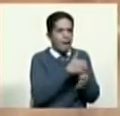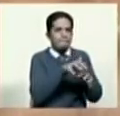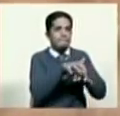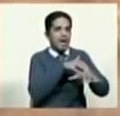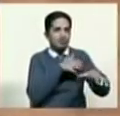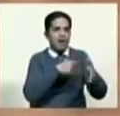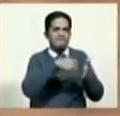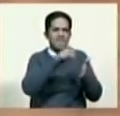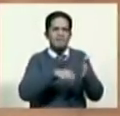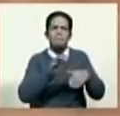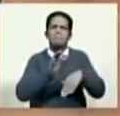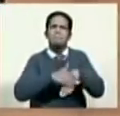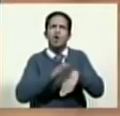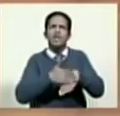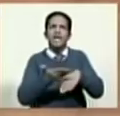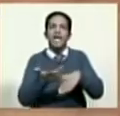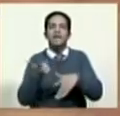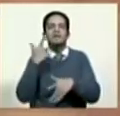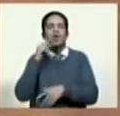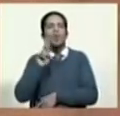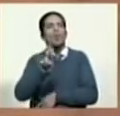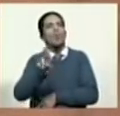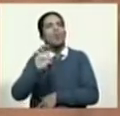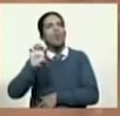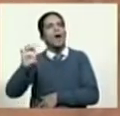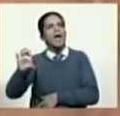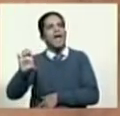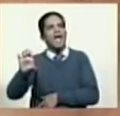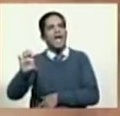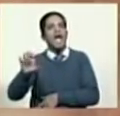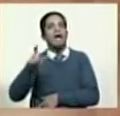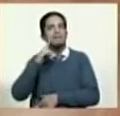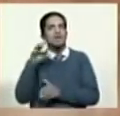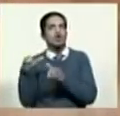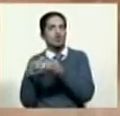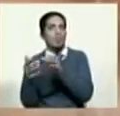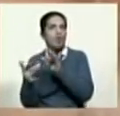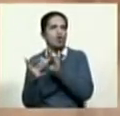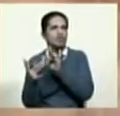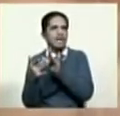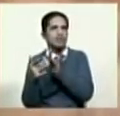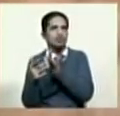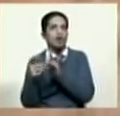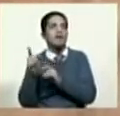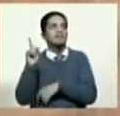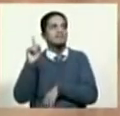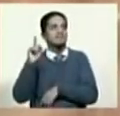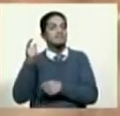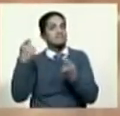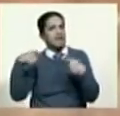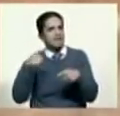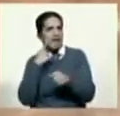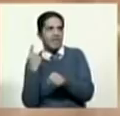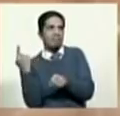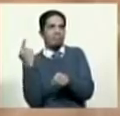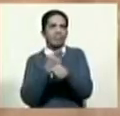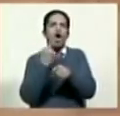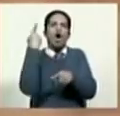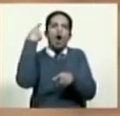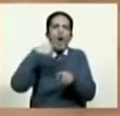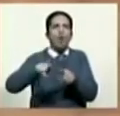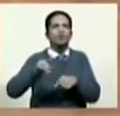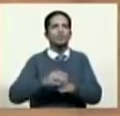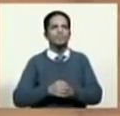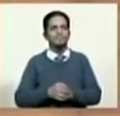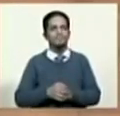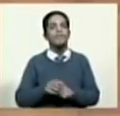la Unión Europea con los 8 países que encabezaban ese grupo de contacto a tratar de imponer el injerencismo. Ha dicho el jefe de Estado que así como se levantan